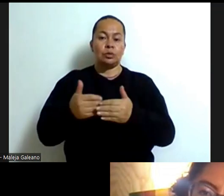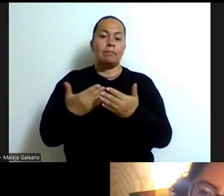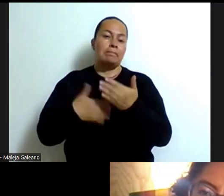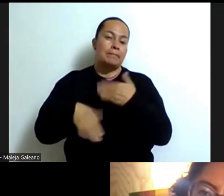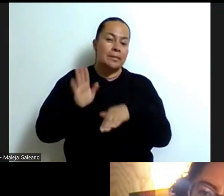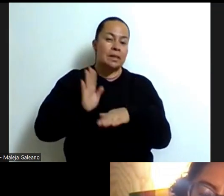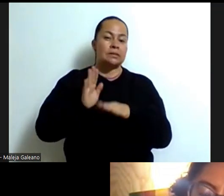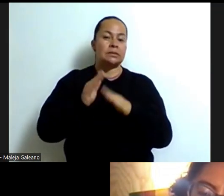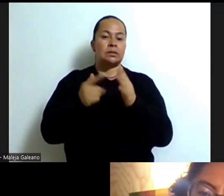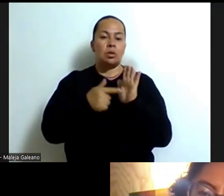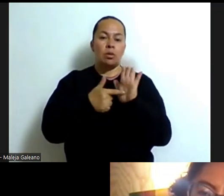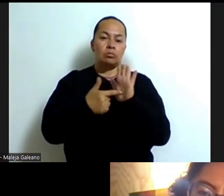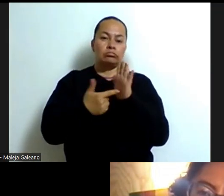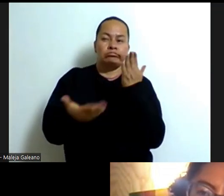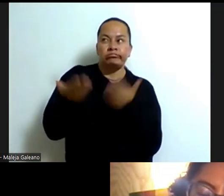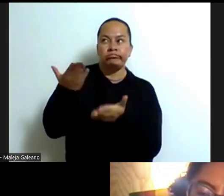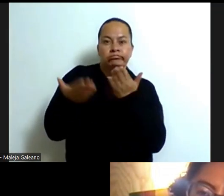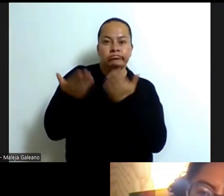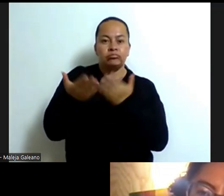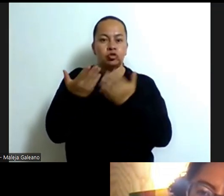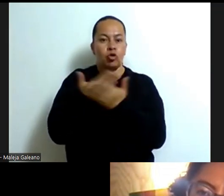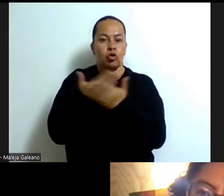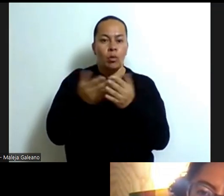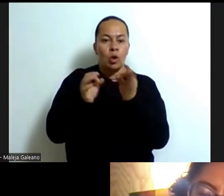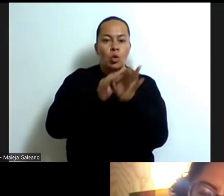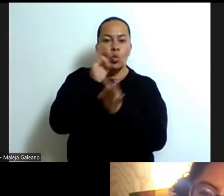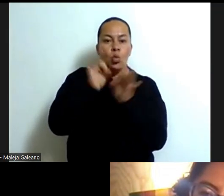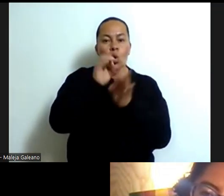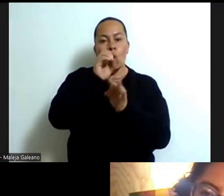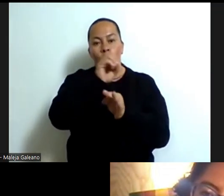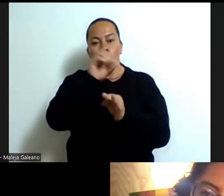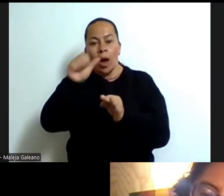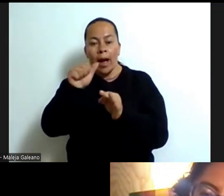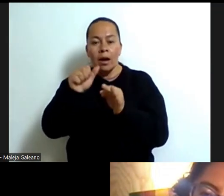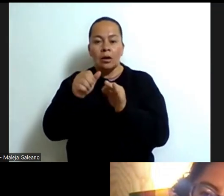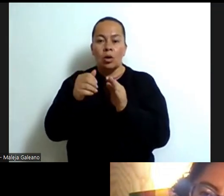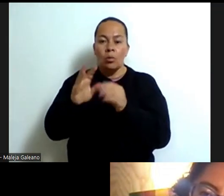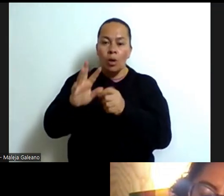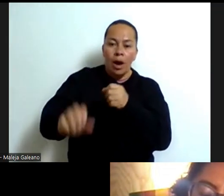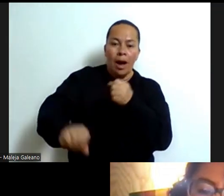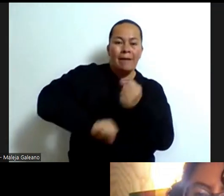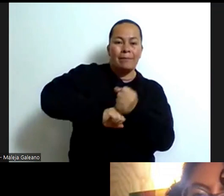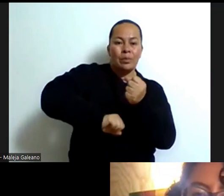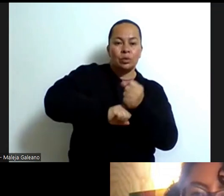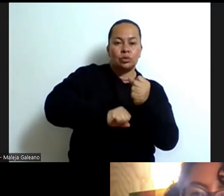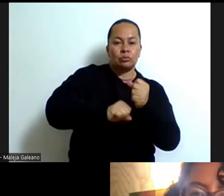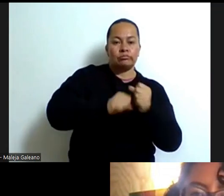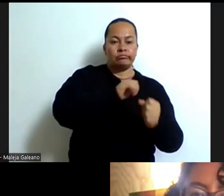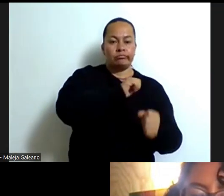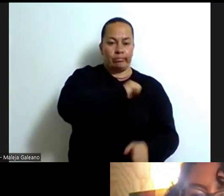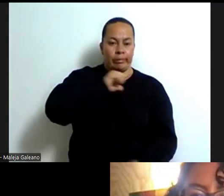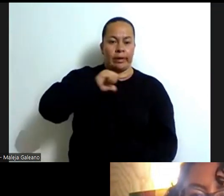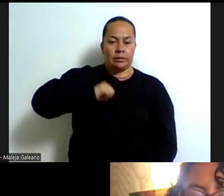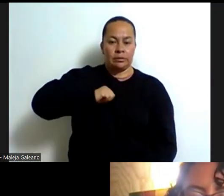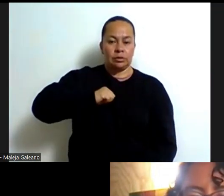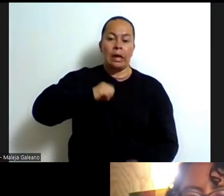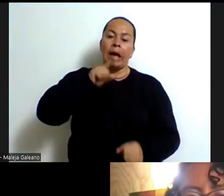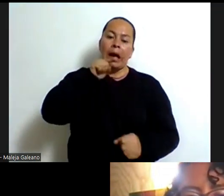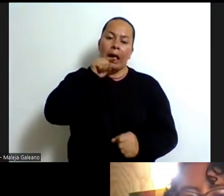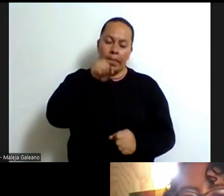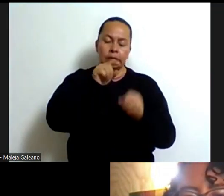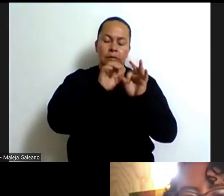esa similitud entre cuidador y cuidadora y asistente personal Entonces ahí es clave que nos